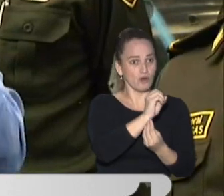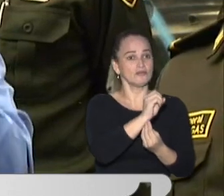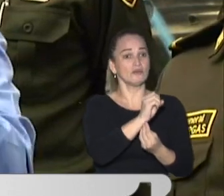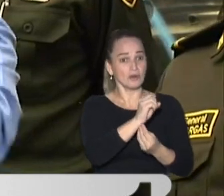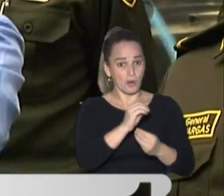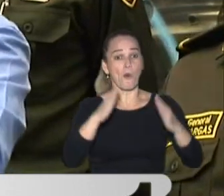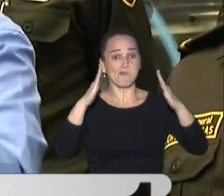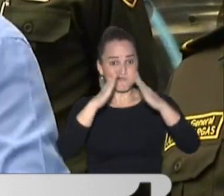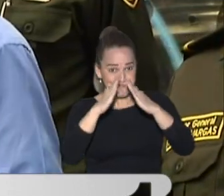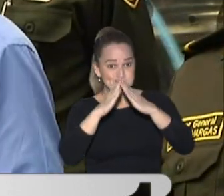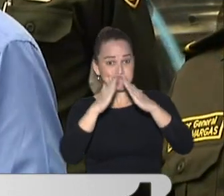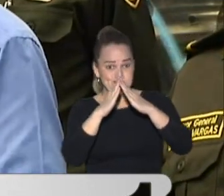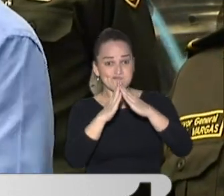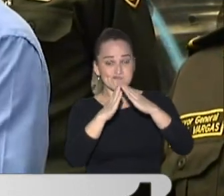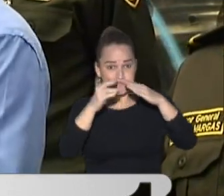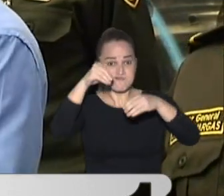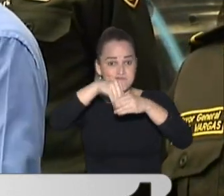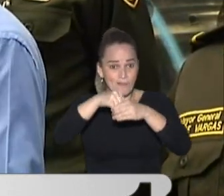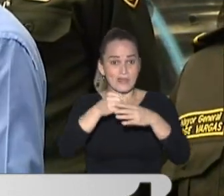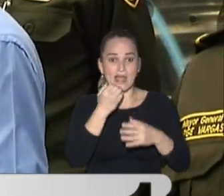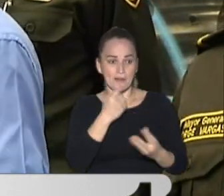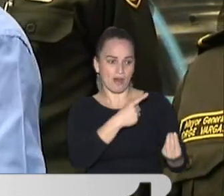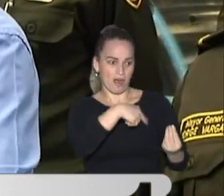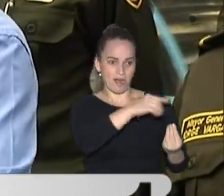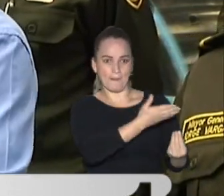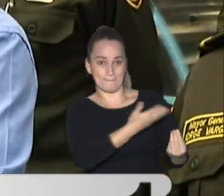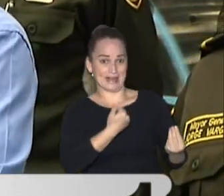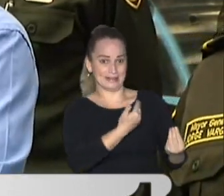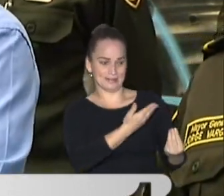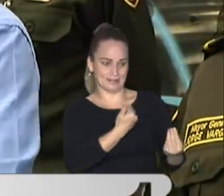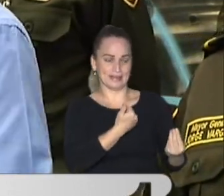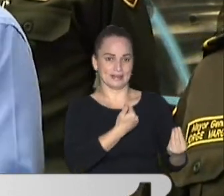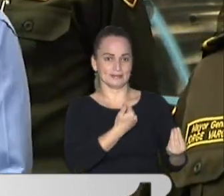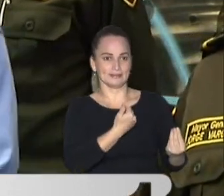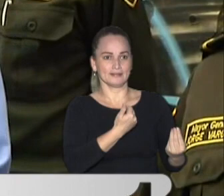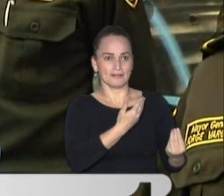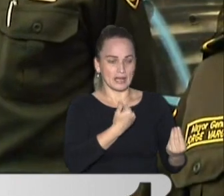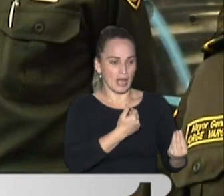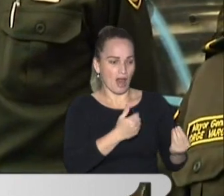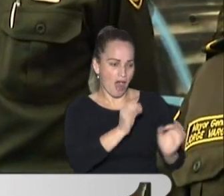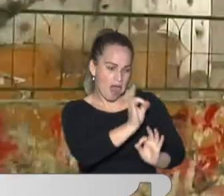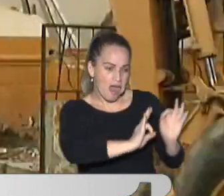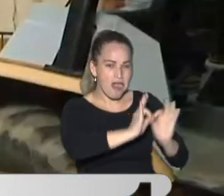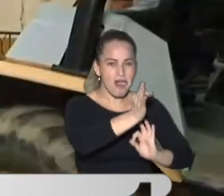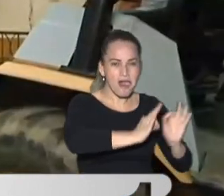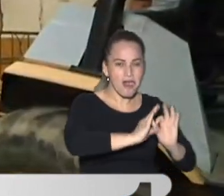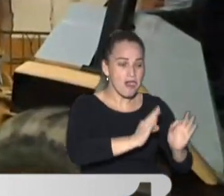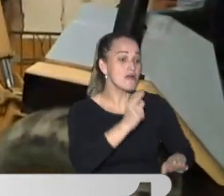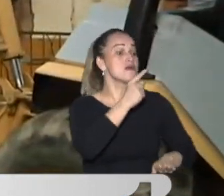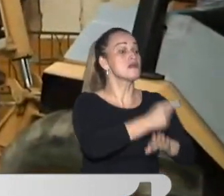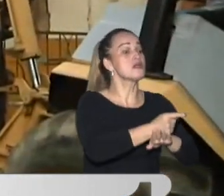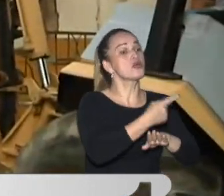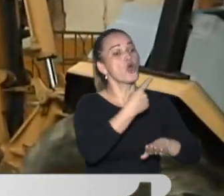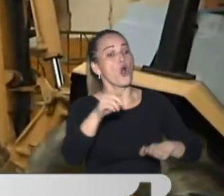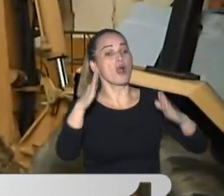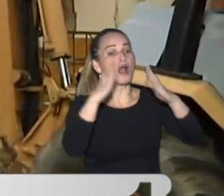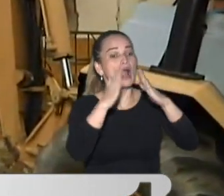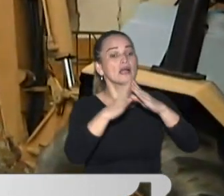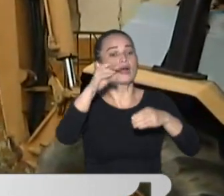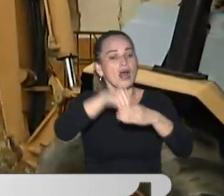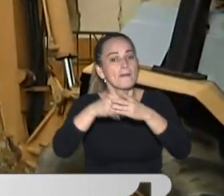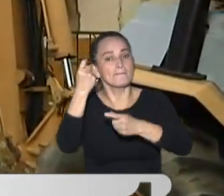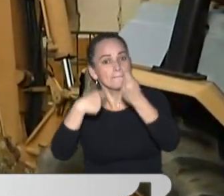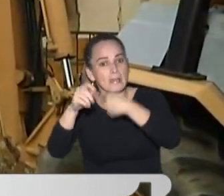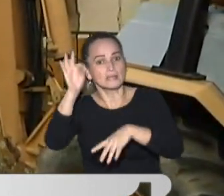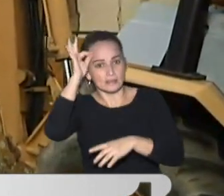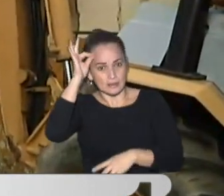ellos cogen a bandas que las contratan en las ciudades, que las organizan y se toman ollas. Según